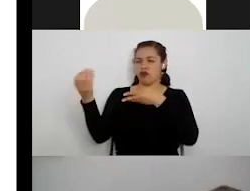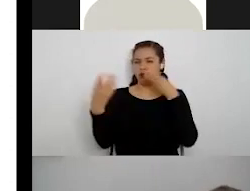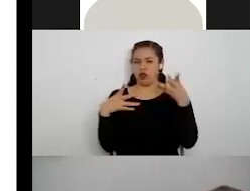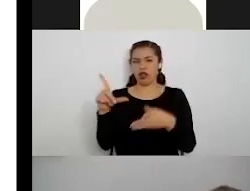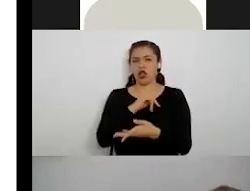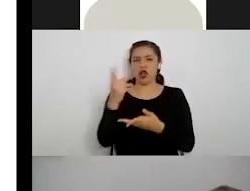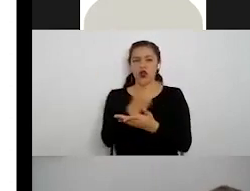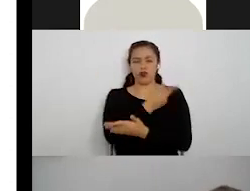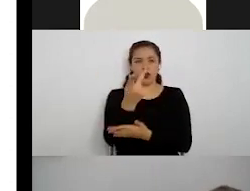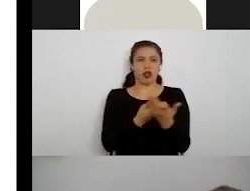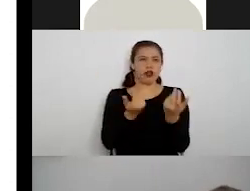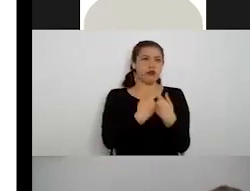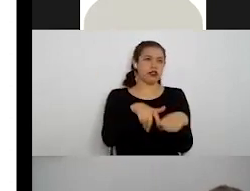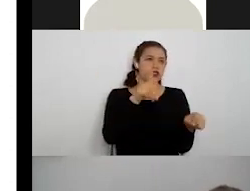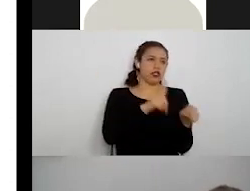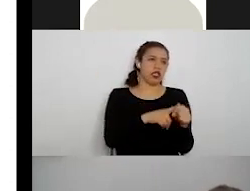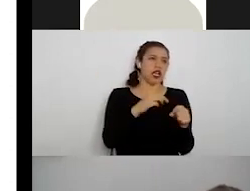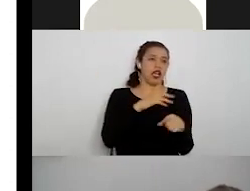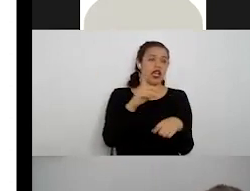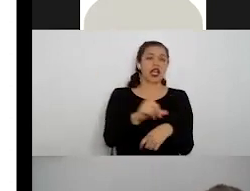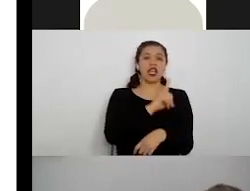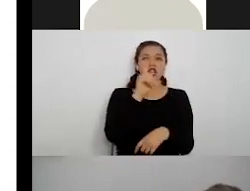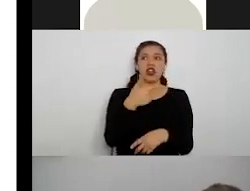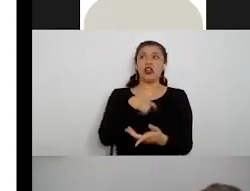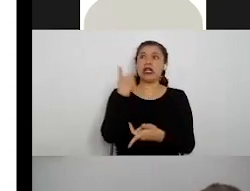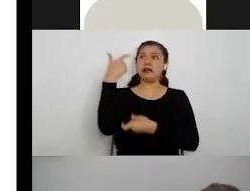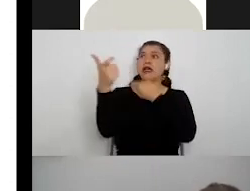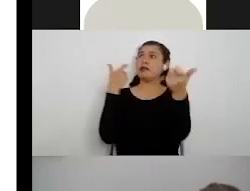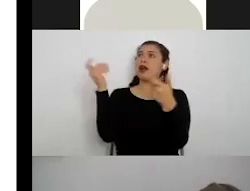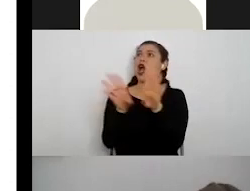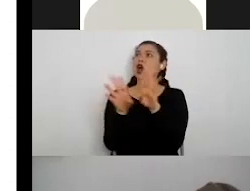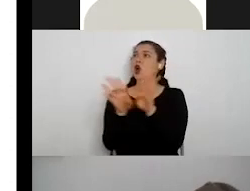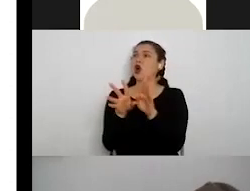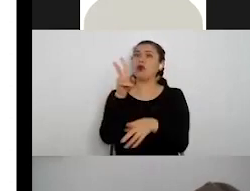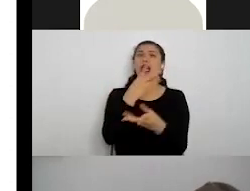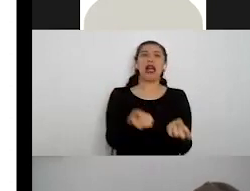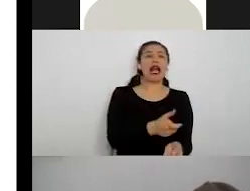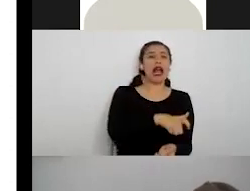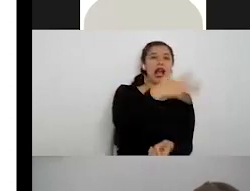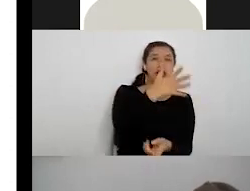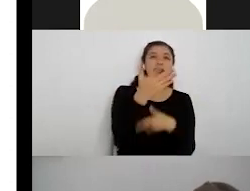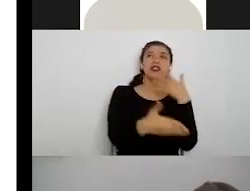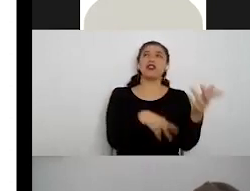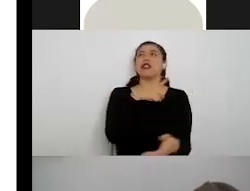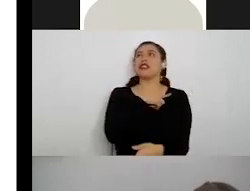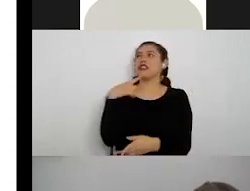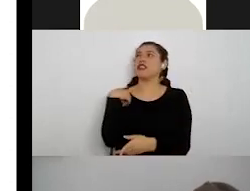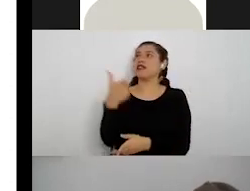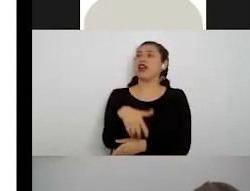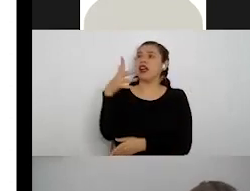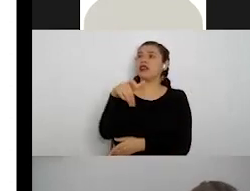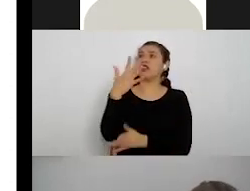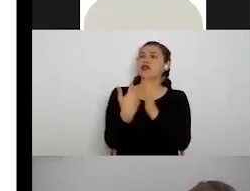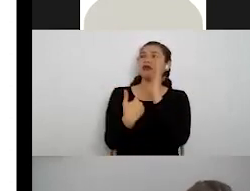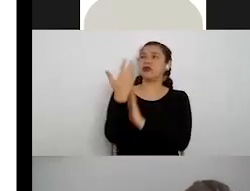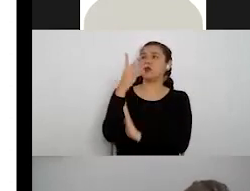sociales y hoy no haya cómo pagar porque el volumen de la deuda es muy alto, el servicio de la deuda es muy alto, entonces la reforma